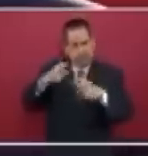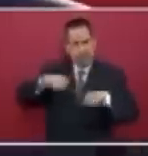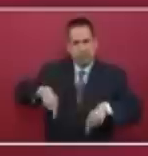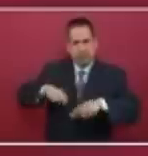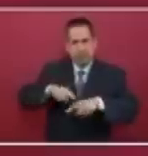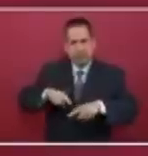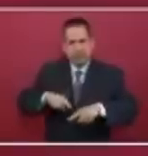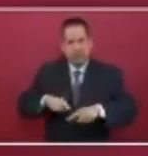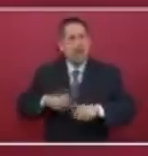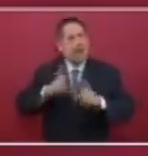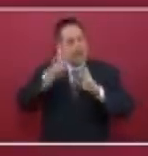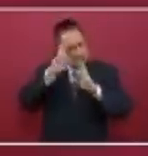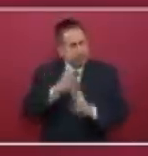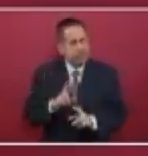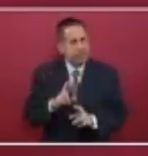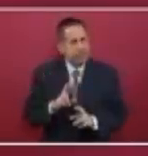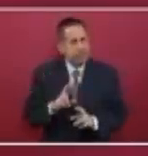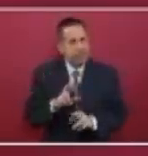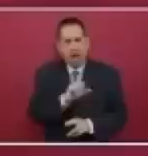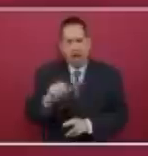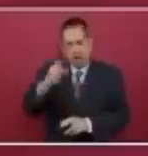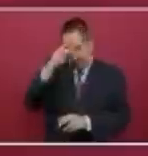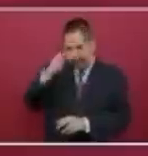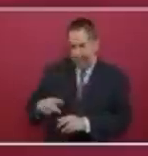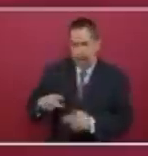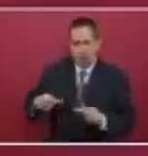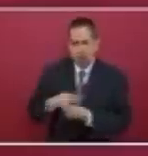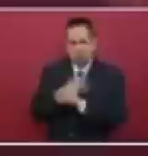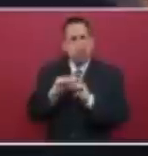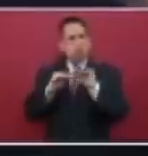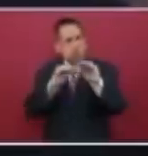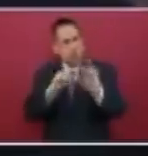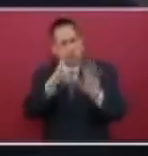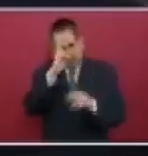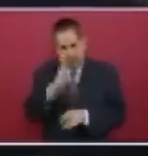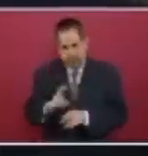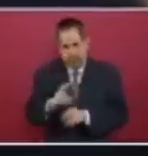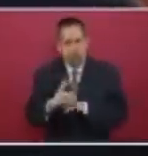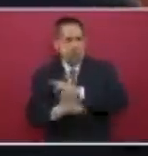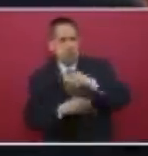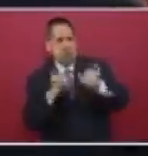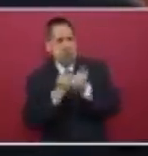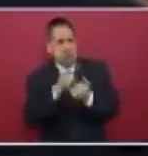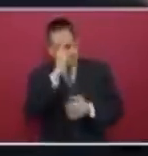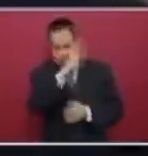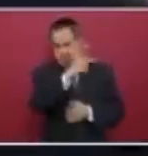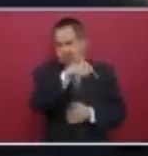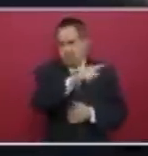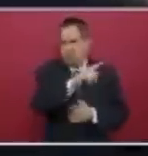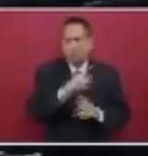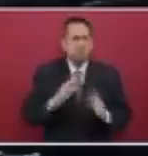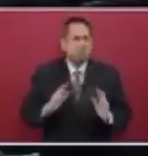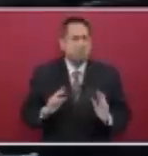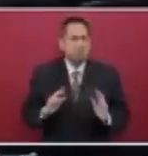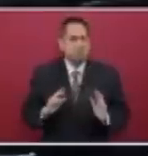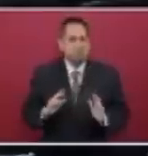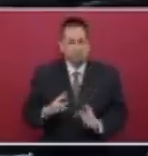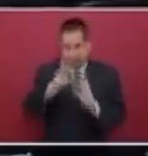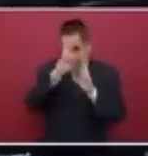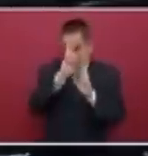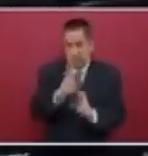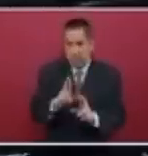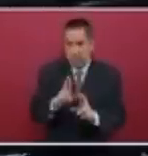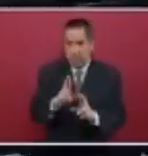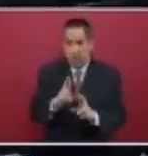que respeten a los mexicanos y que nosotros los respetemos a ellos el respeto